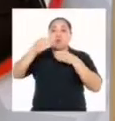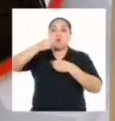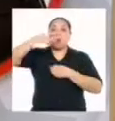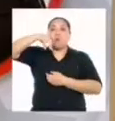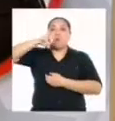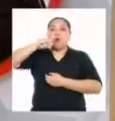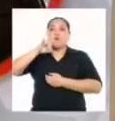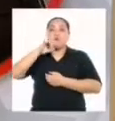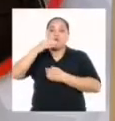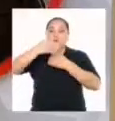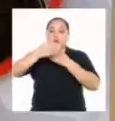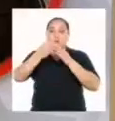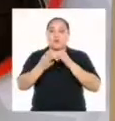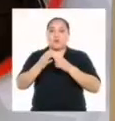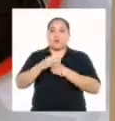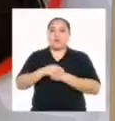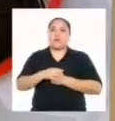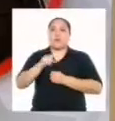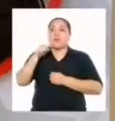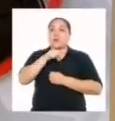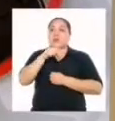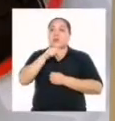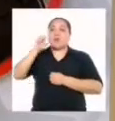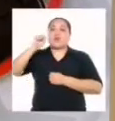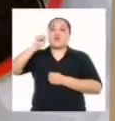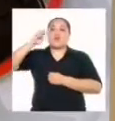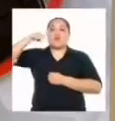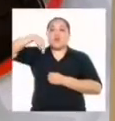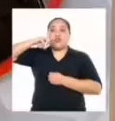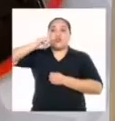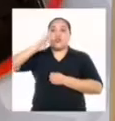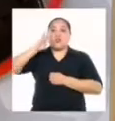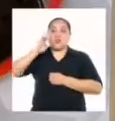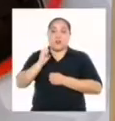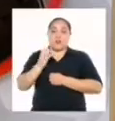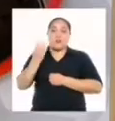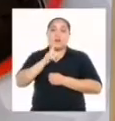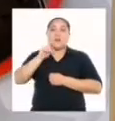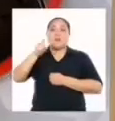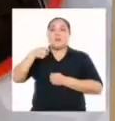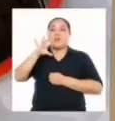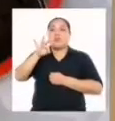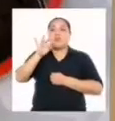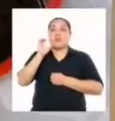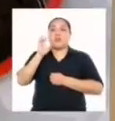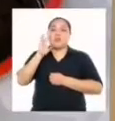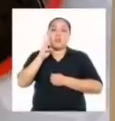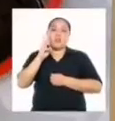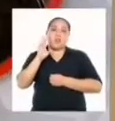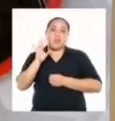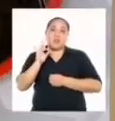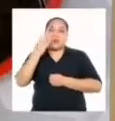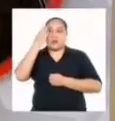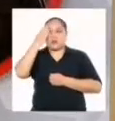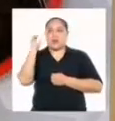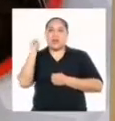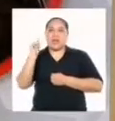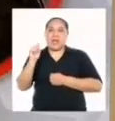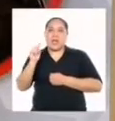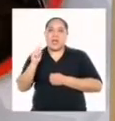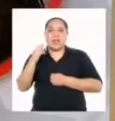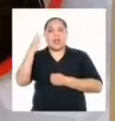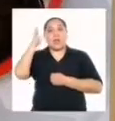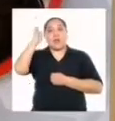fue en un cubo atribuido a Mitsunobu Sonobe, en 1968, aunque no se sabe si fue él